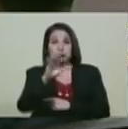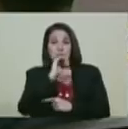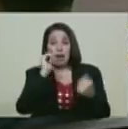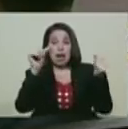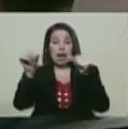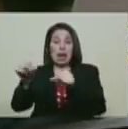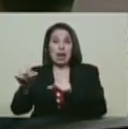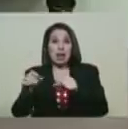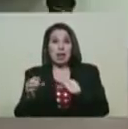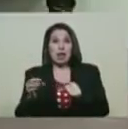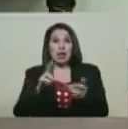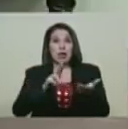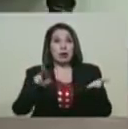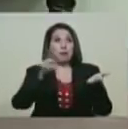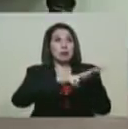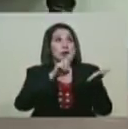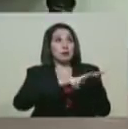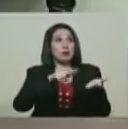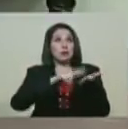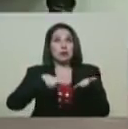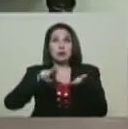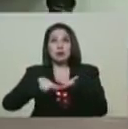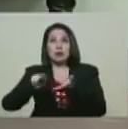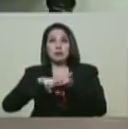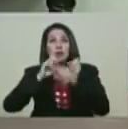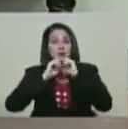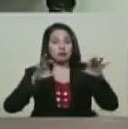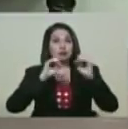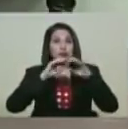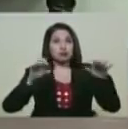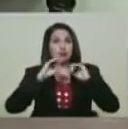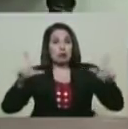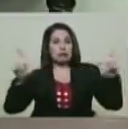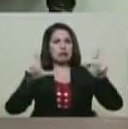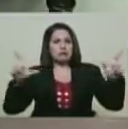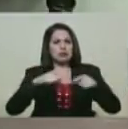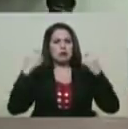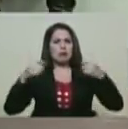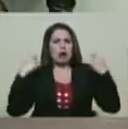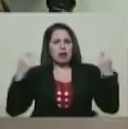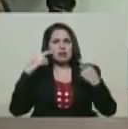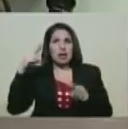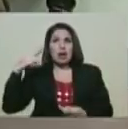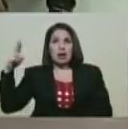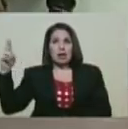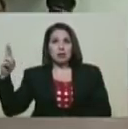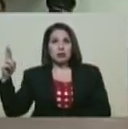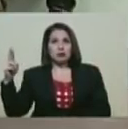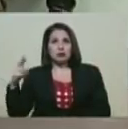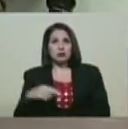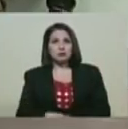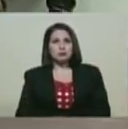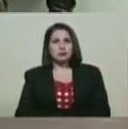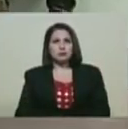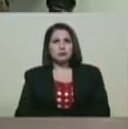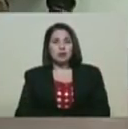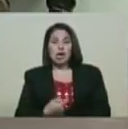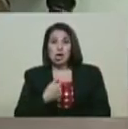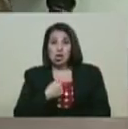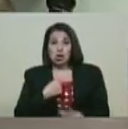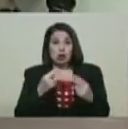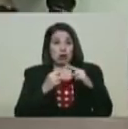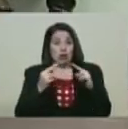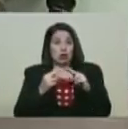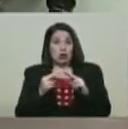mediática sistemática y luego la reproducen en la prensa, en la televisión, en la radio. Yo he conocido gente que ha